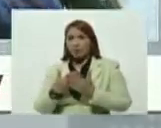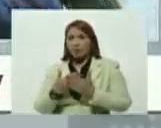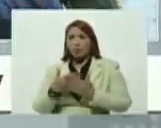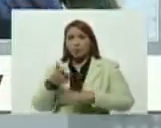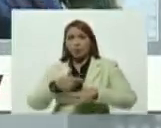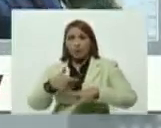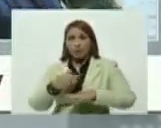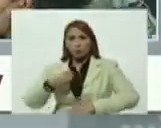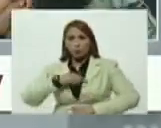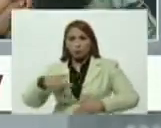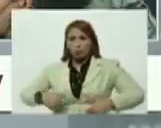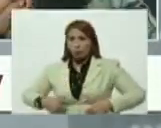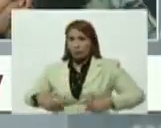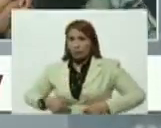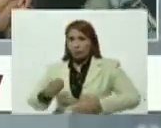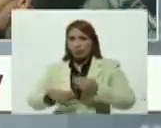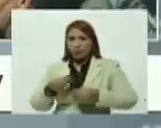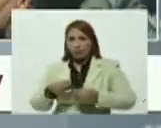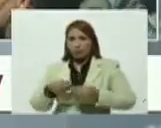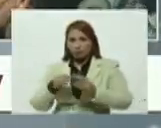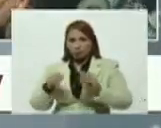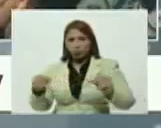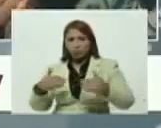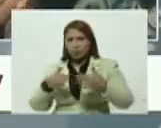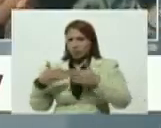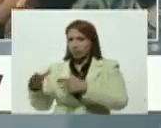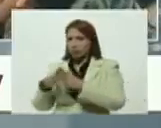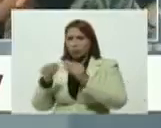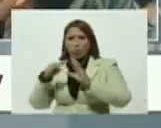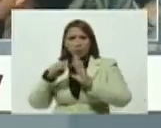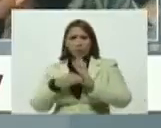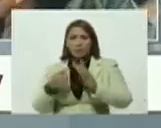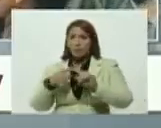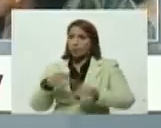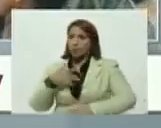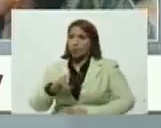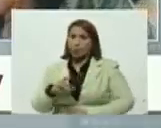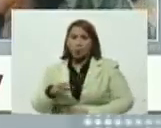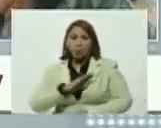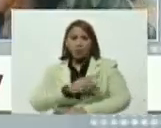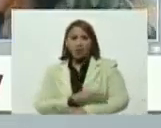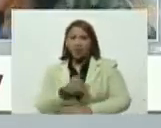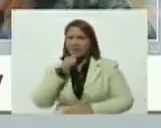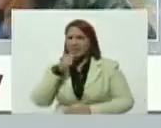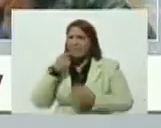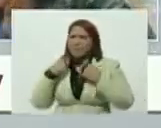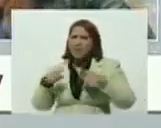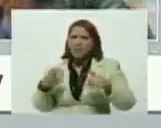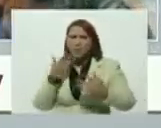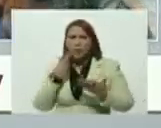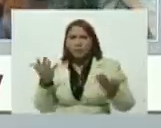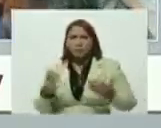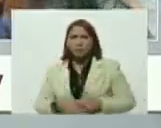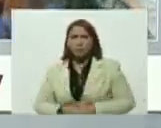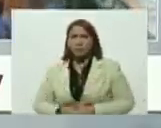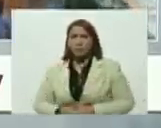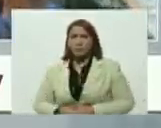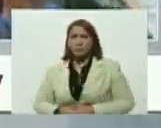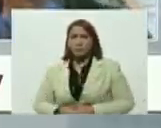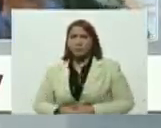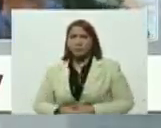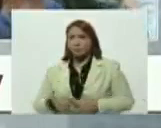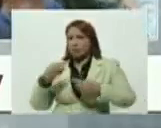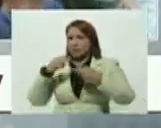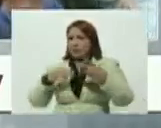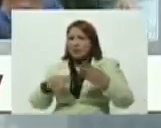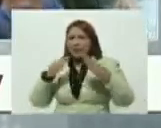hecho en el territorio le tenemos garantizadas todas sus condiciones. Pero el dolor es muy fuerte de quien pierde, bueno, sus enseres,